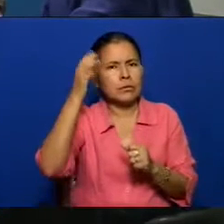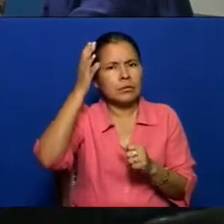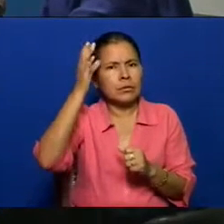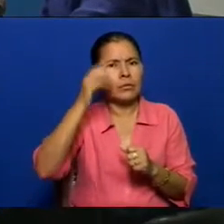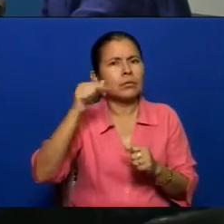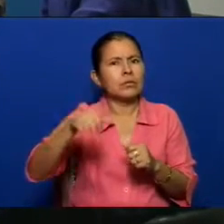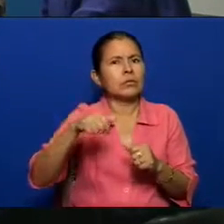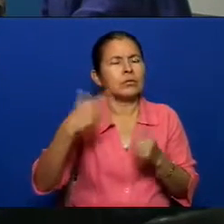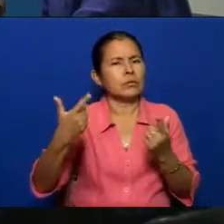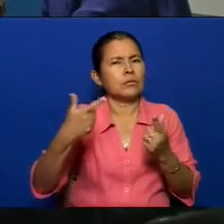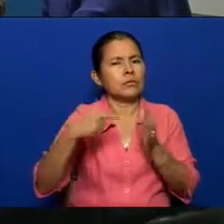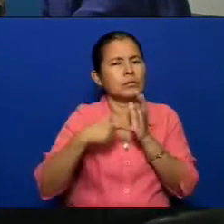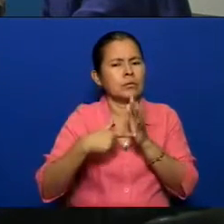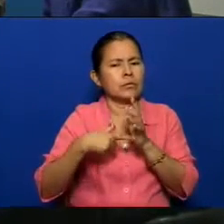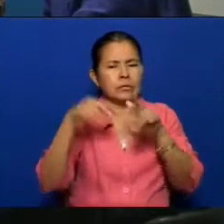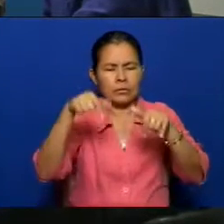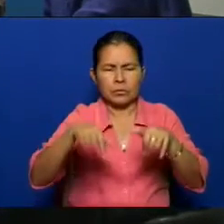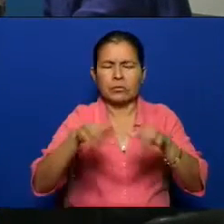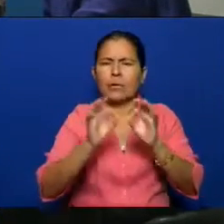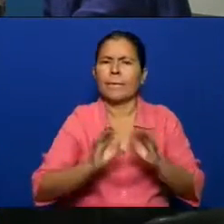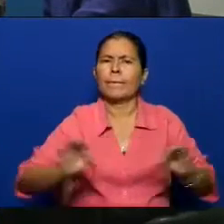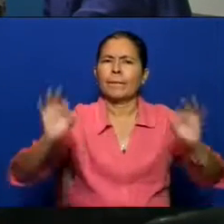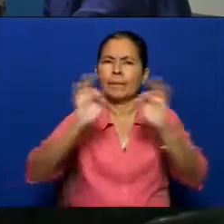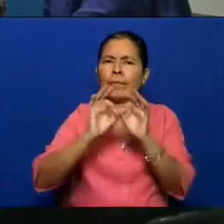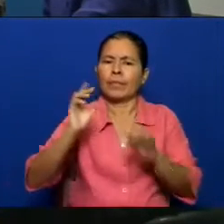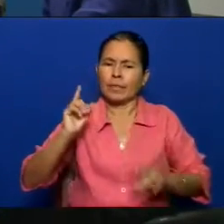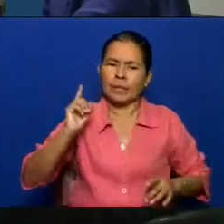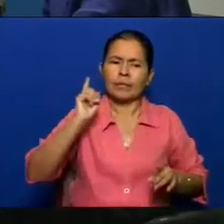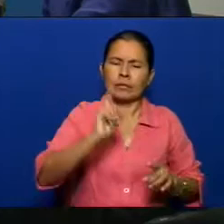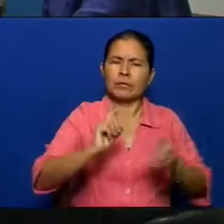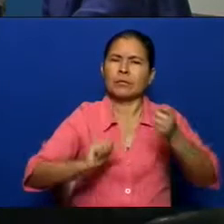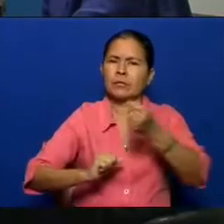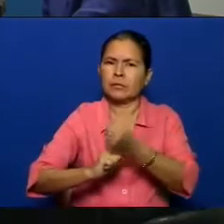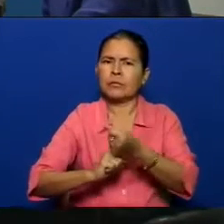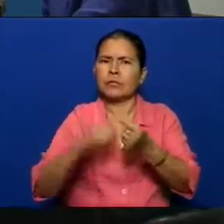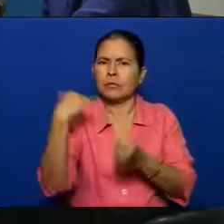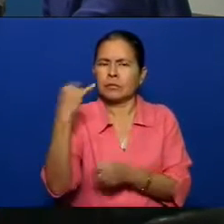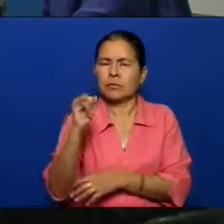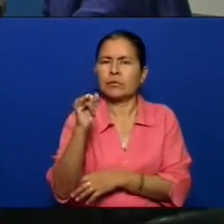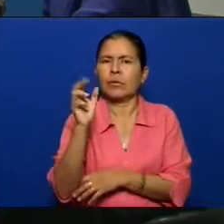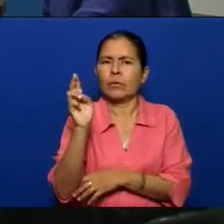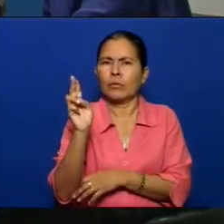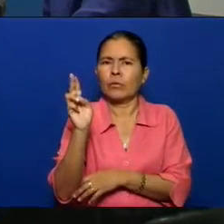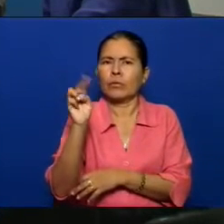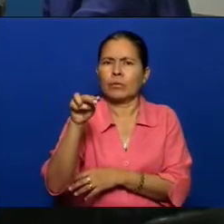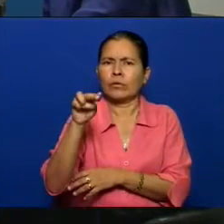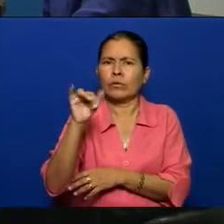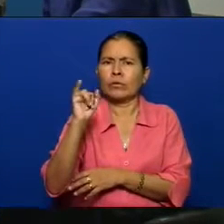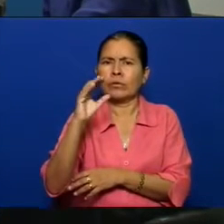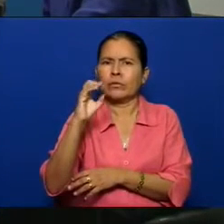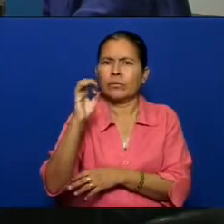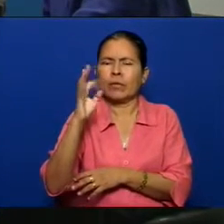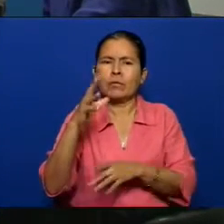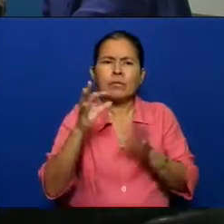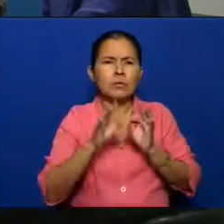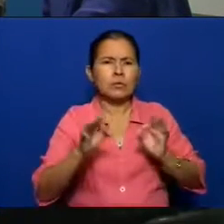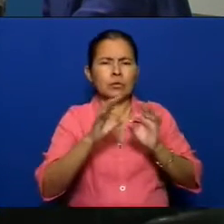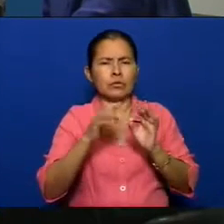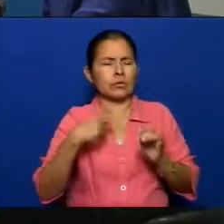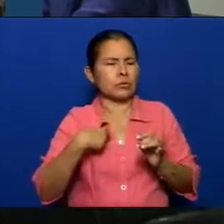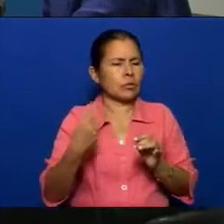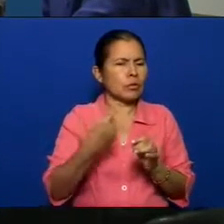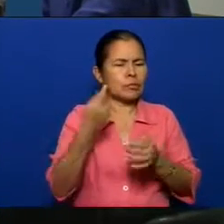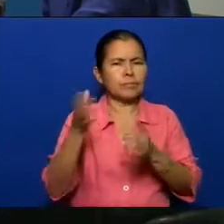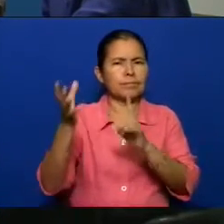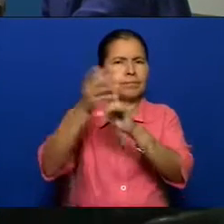o somos un actor relevante. Consideramos que sí hemos aportado, No nos gusta llevarnos los créditos ni los méritos de los